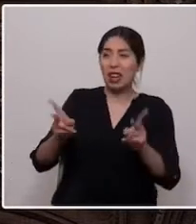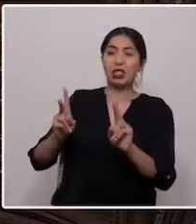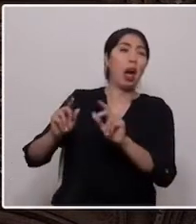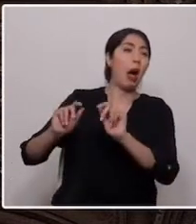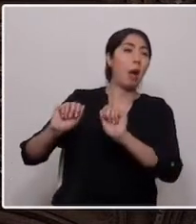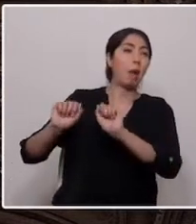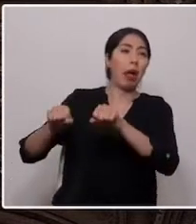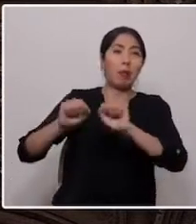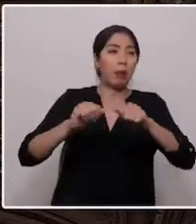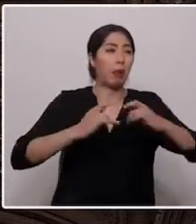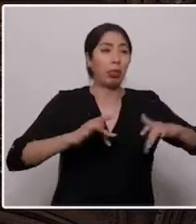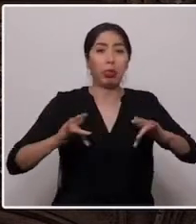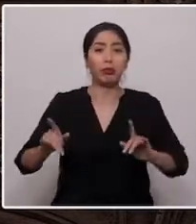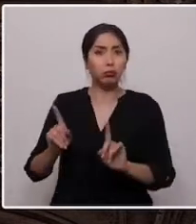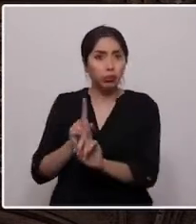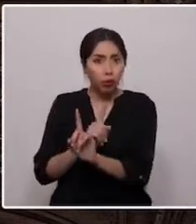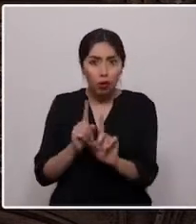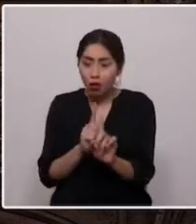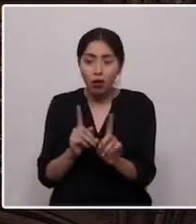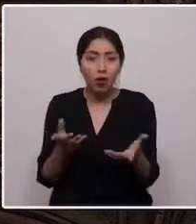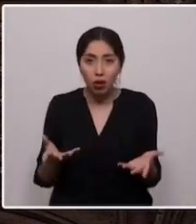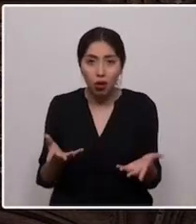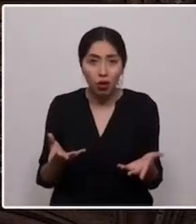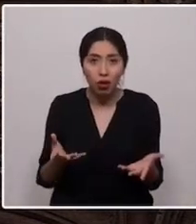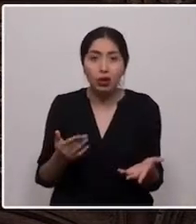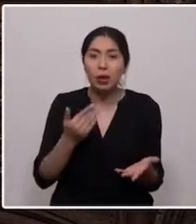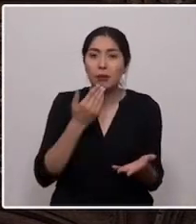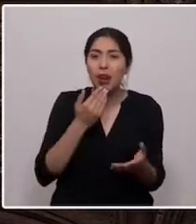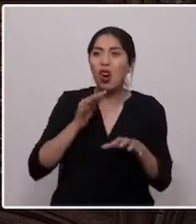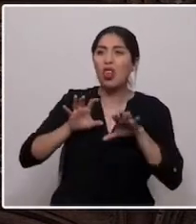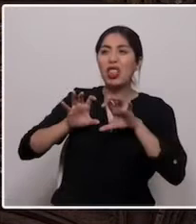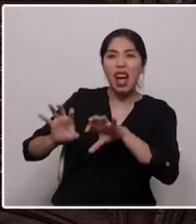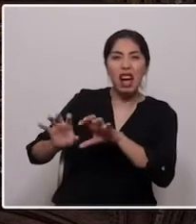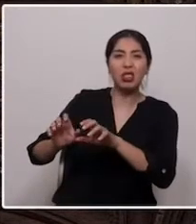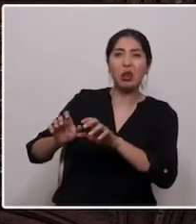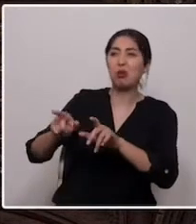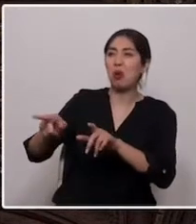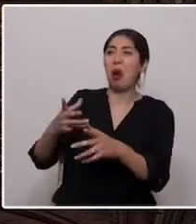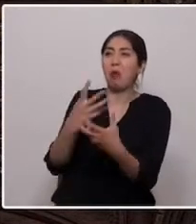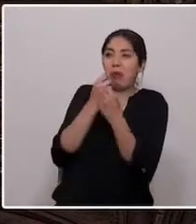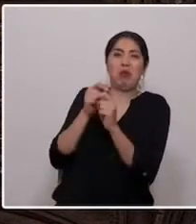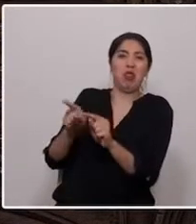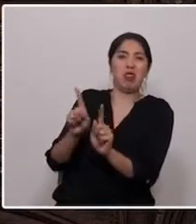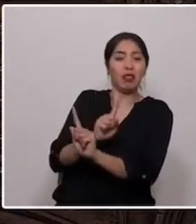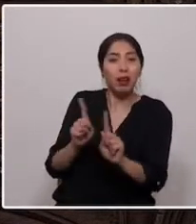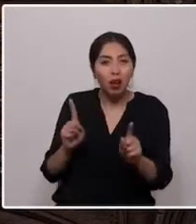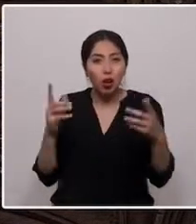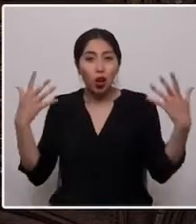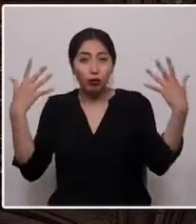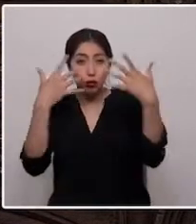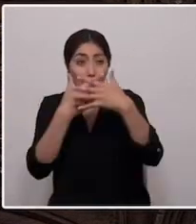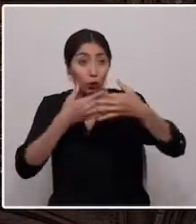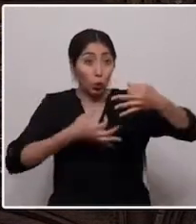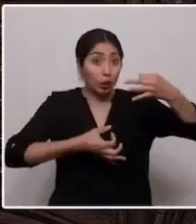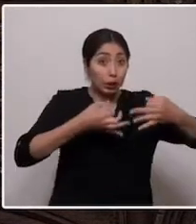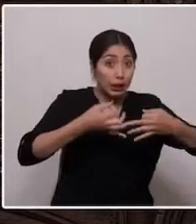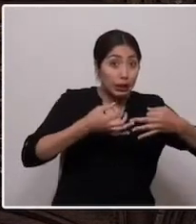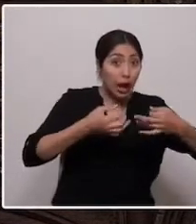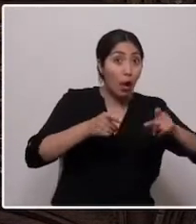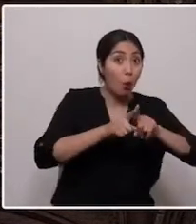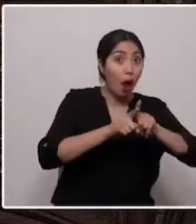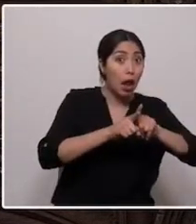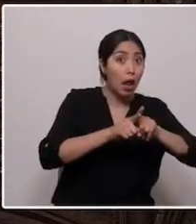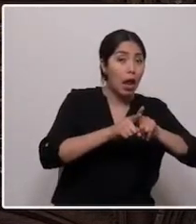de materializar un bien mayor, desplazando, obviando, cancelando al prójimo por confundir la justicia con la venganza, y